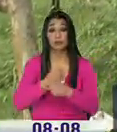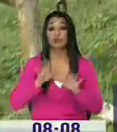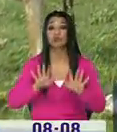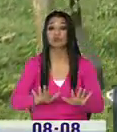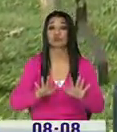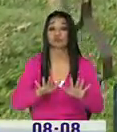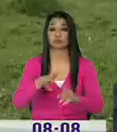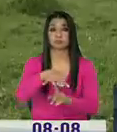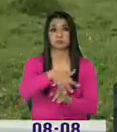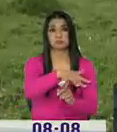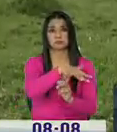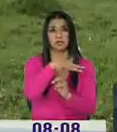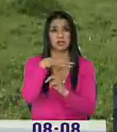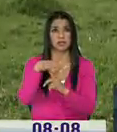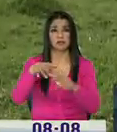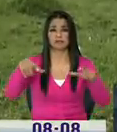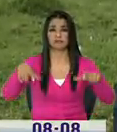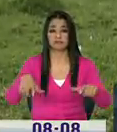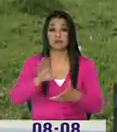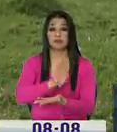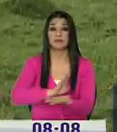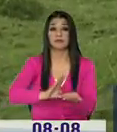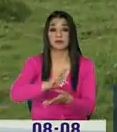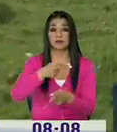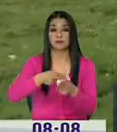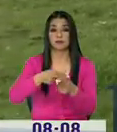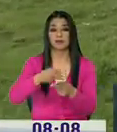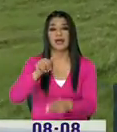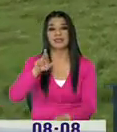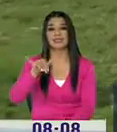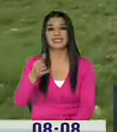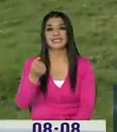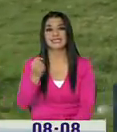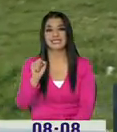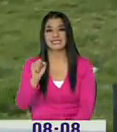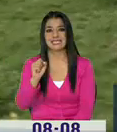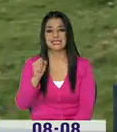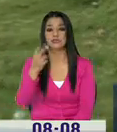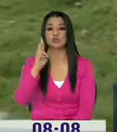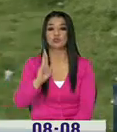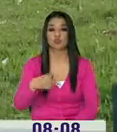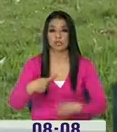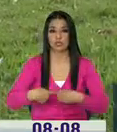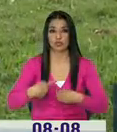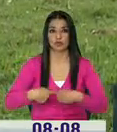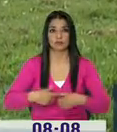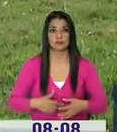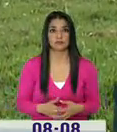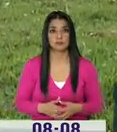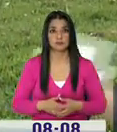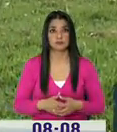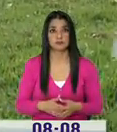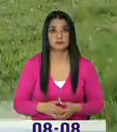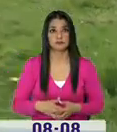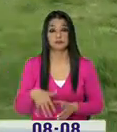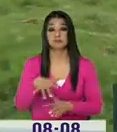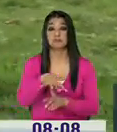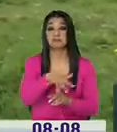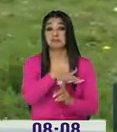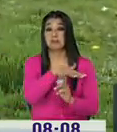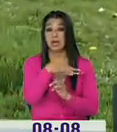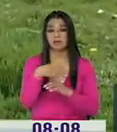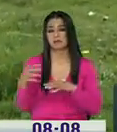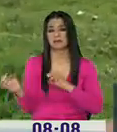parque infantil, ubicado en el barrio Los Andes, en el sector del Jirón, sur de la capital. Que el parque nos tiene bien